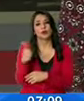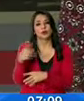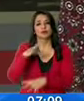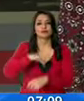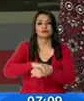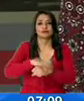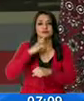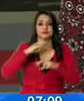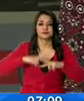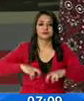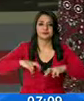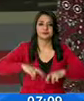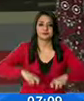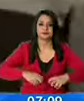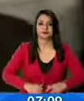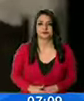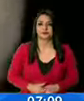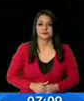para investigaciones